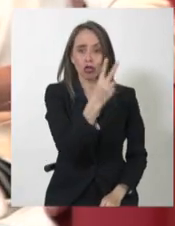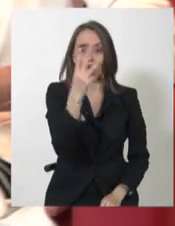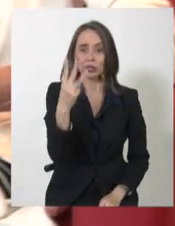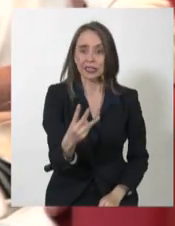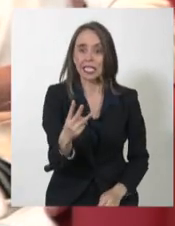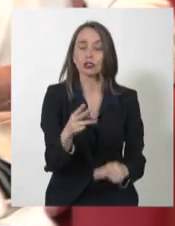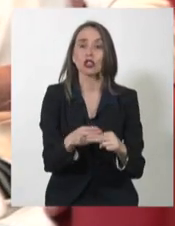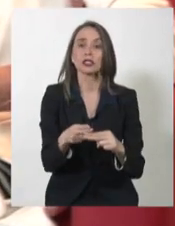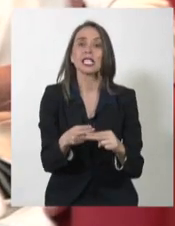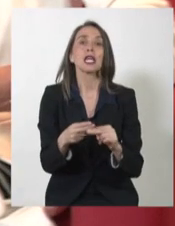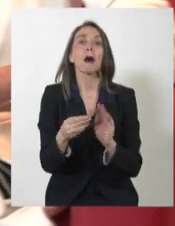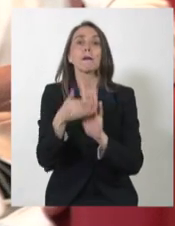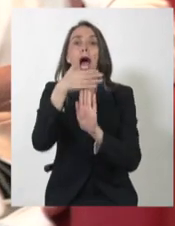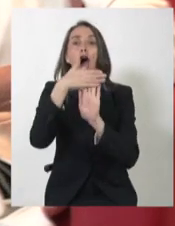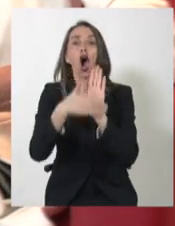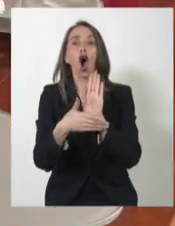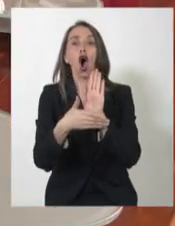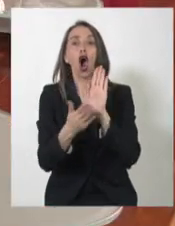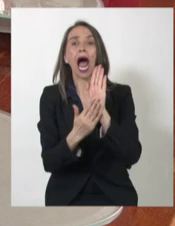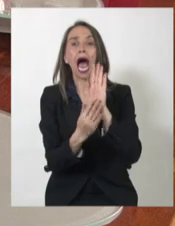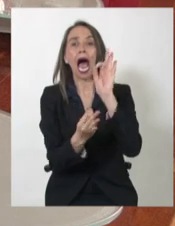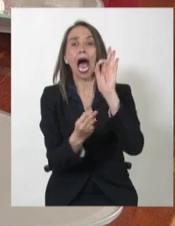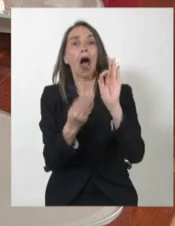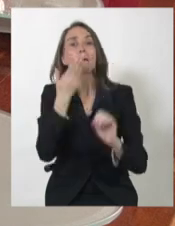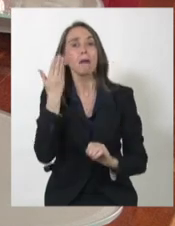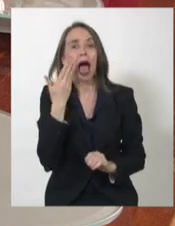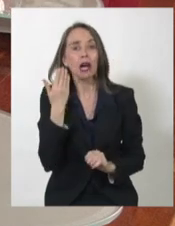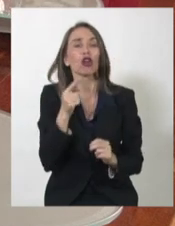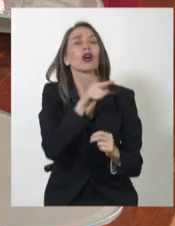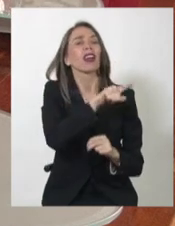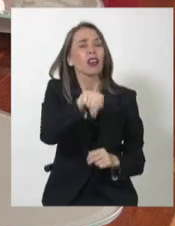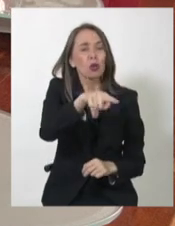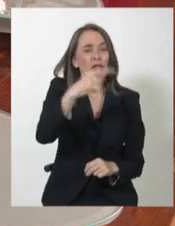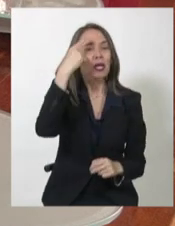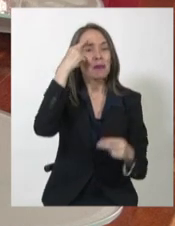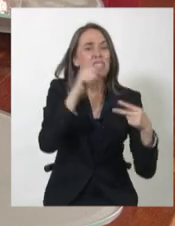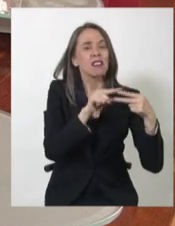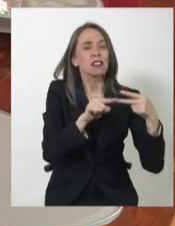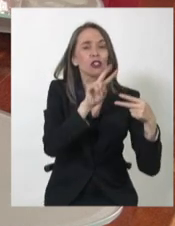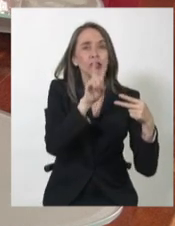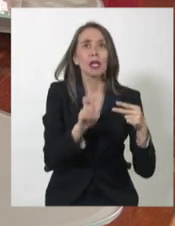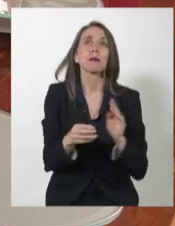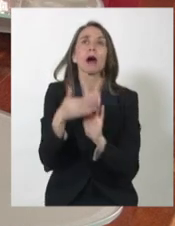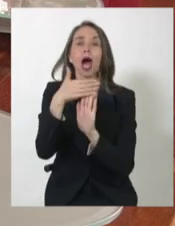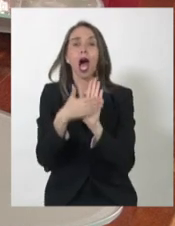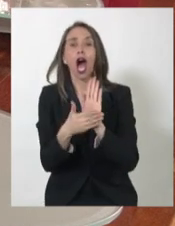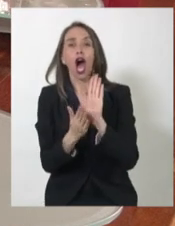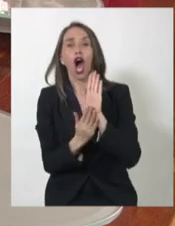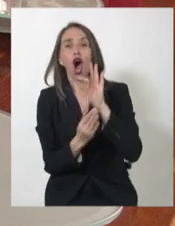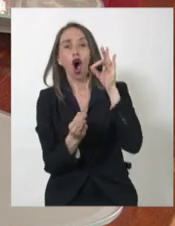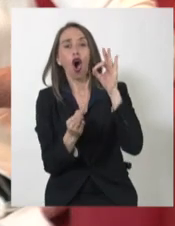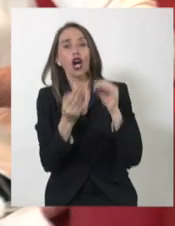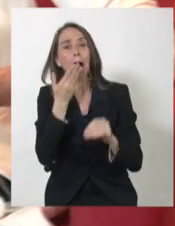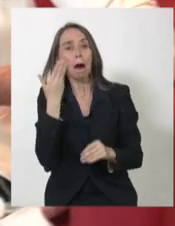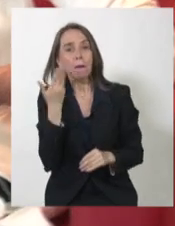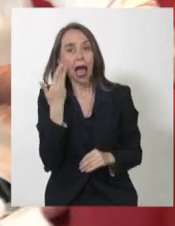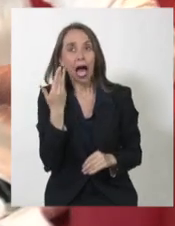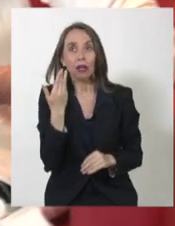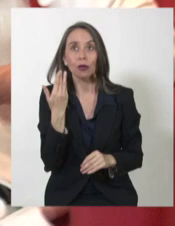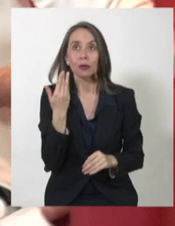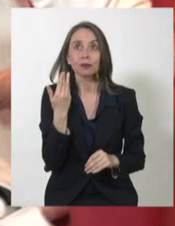la llamada hoja en blanco, ¿no? ¿Qué piensan ustedes al respecto? La hoja en blanco ha dado lugar